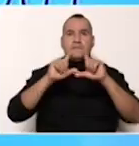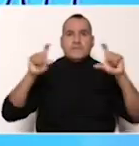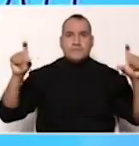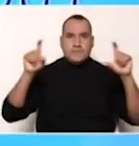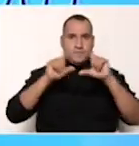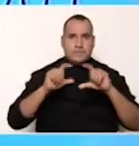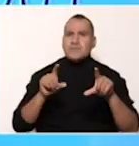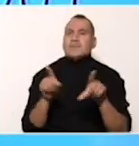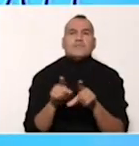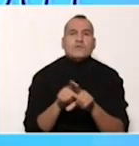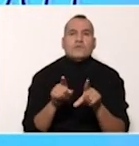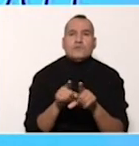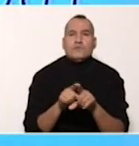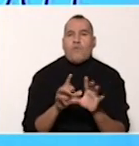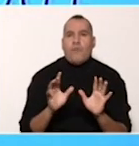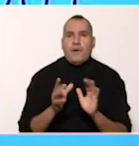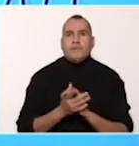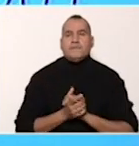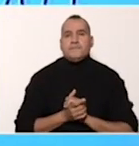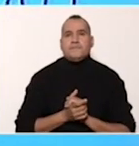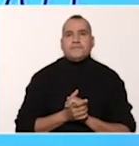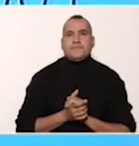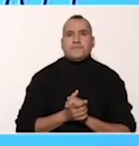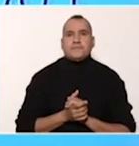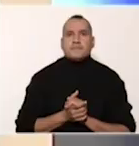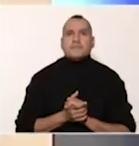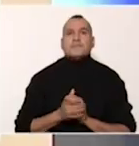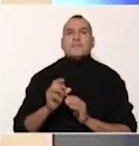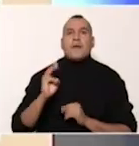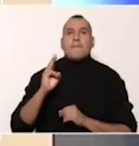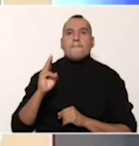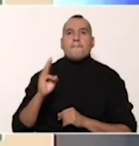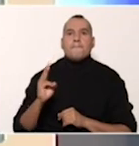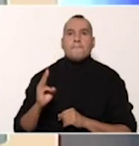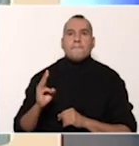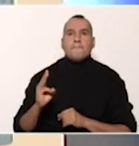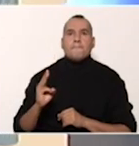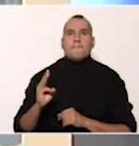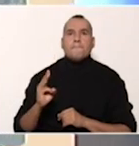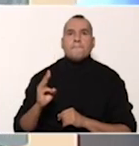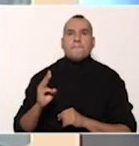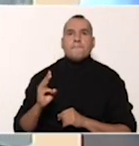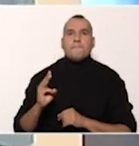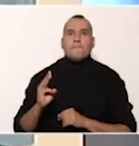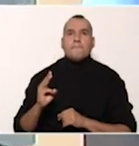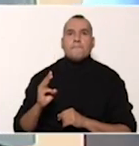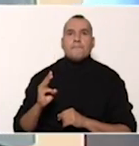la misma forma porque me piden hallar P de X,